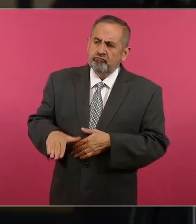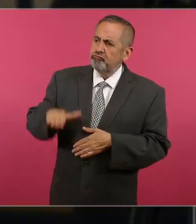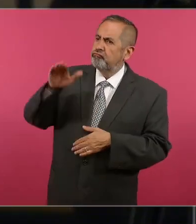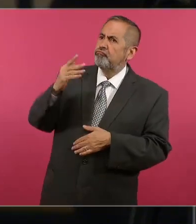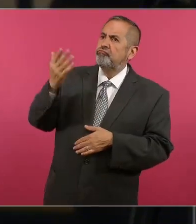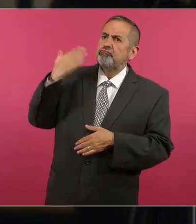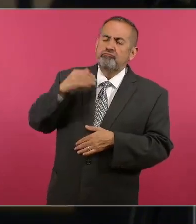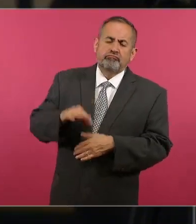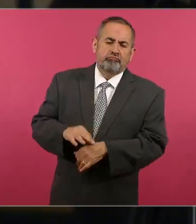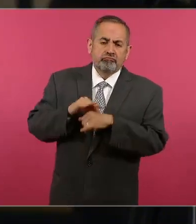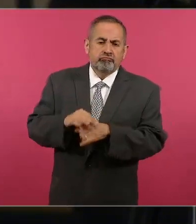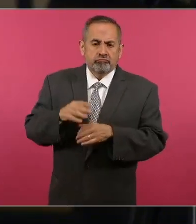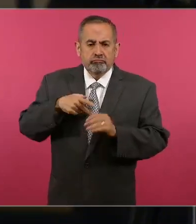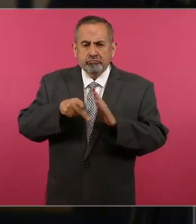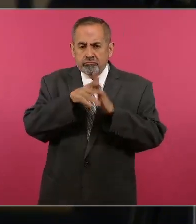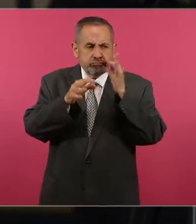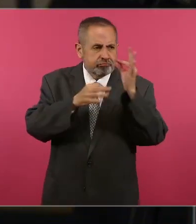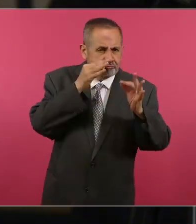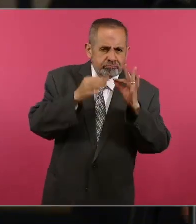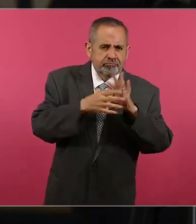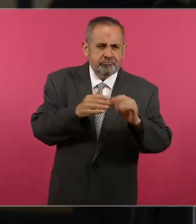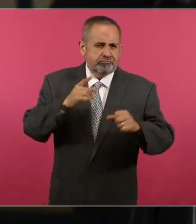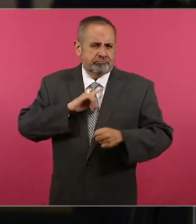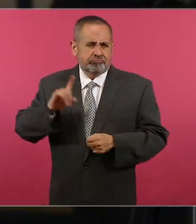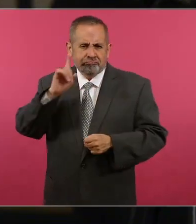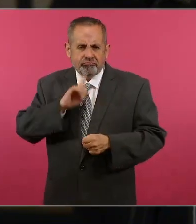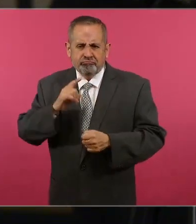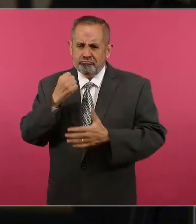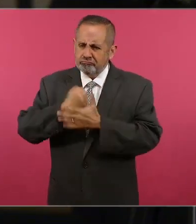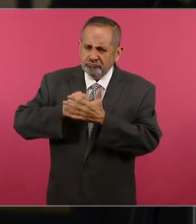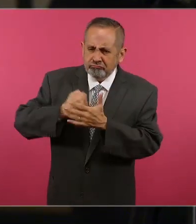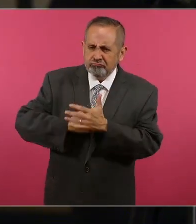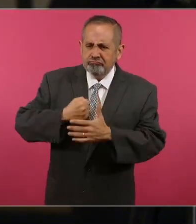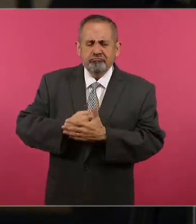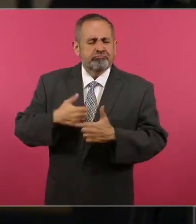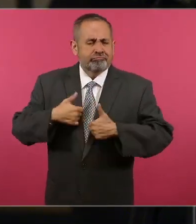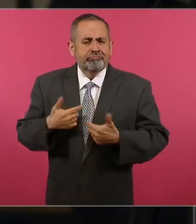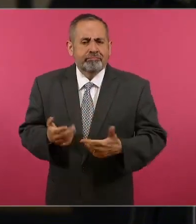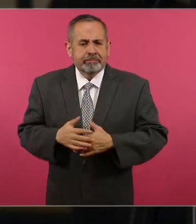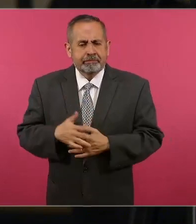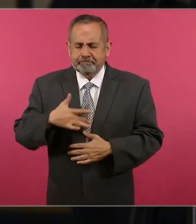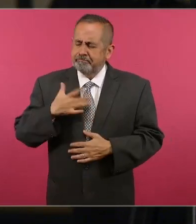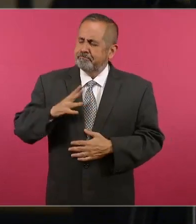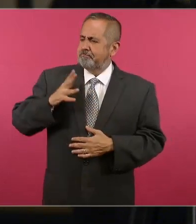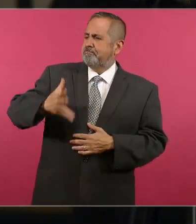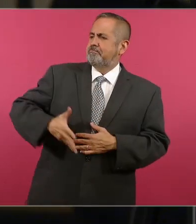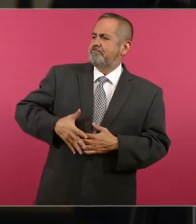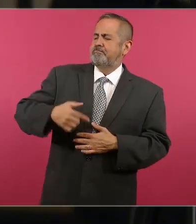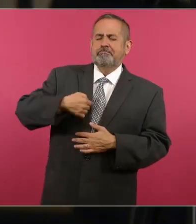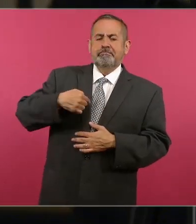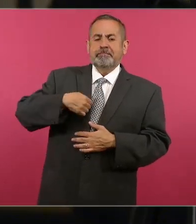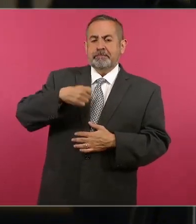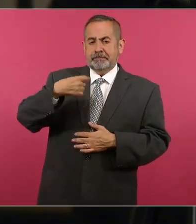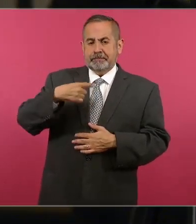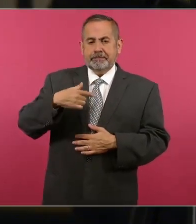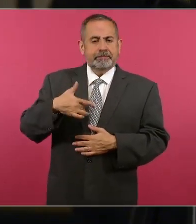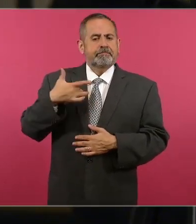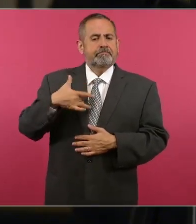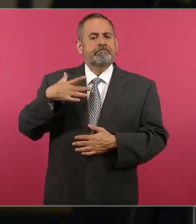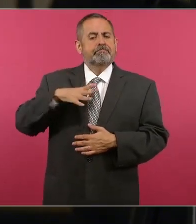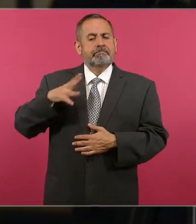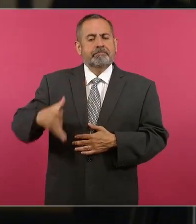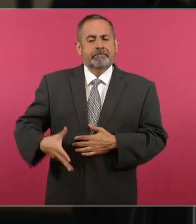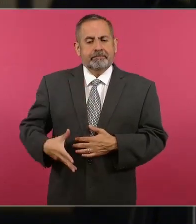pasado como periodista, como mujer, como luchona. Estoy orgullosa de mí. Me siento